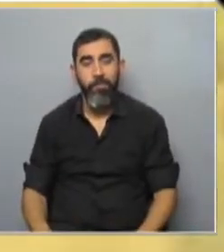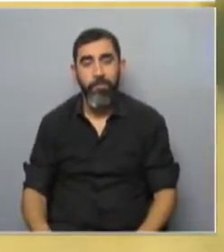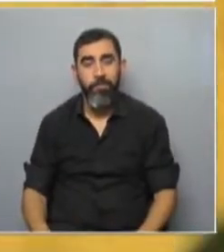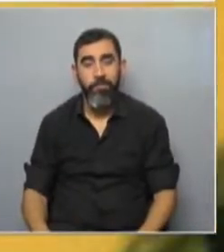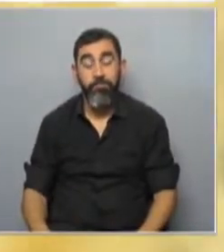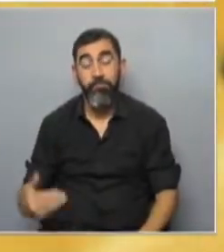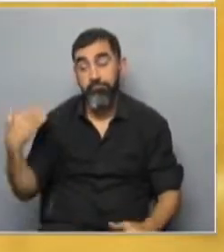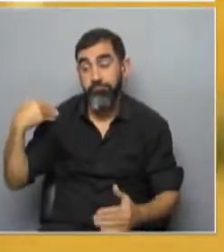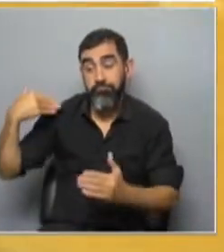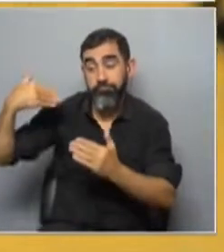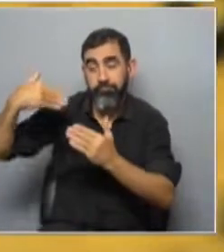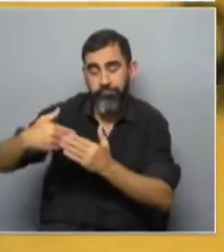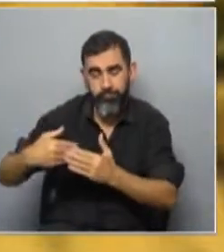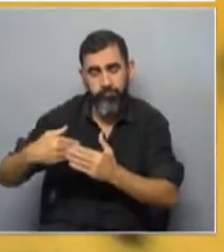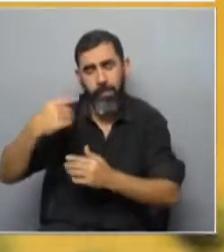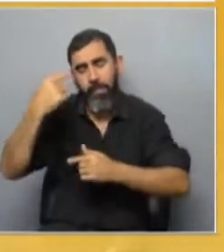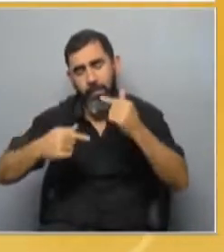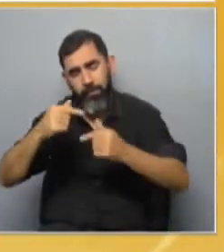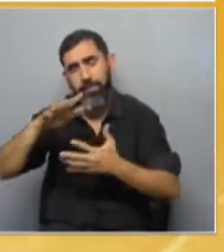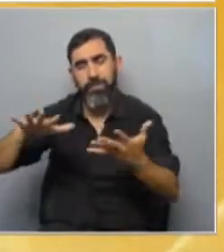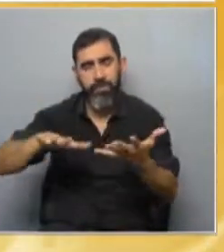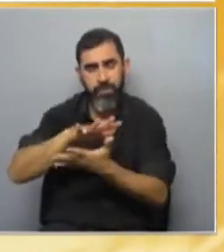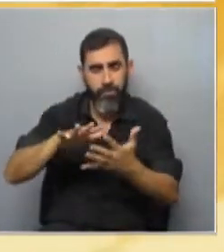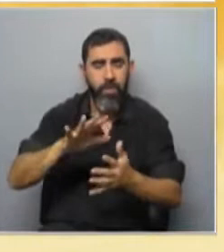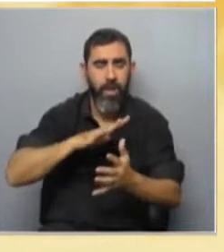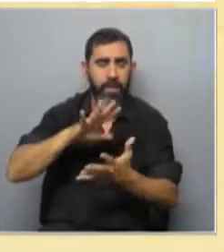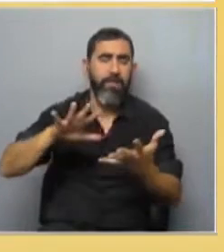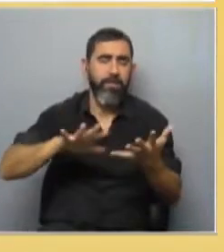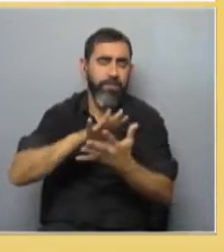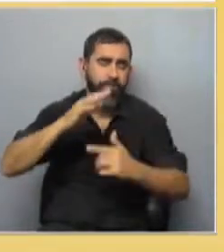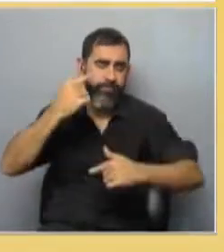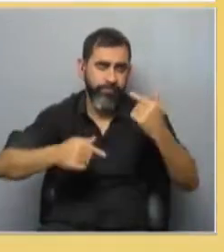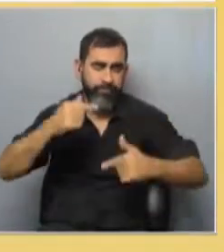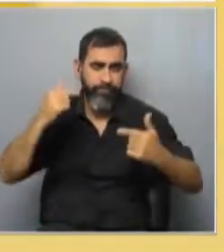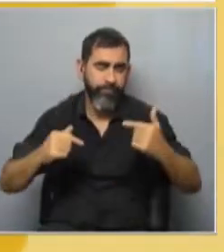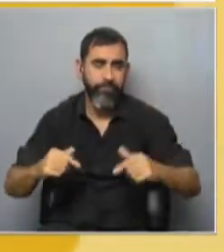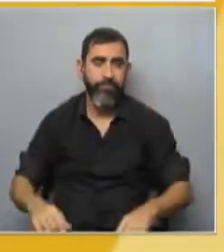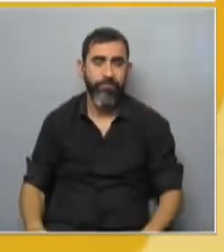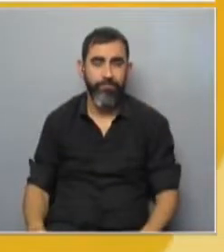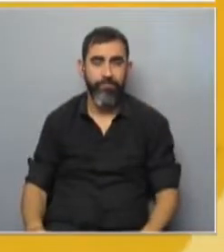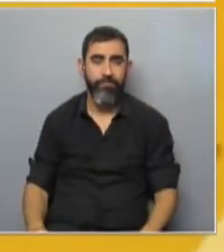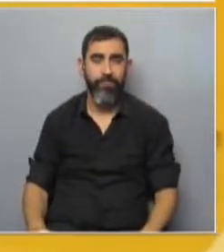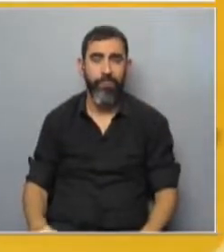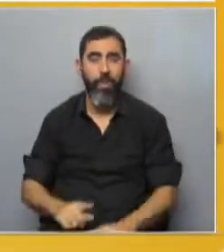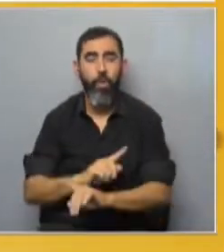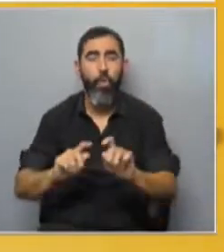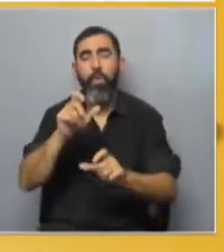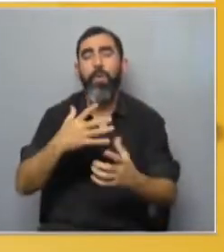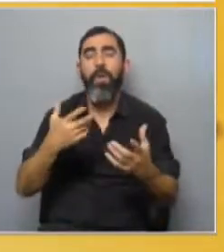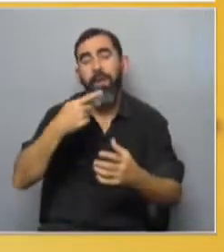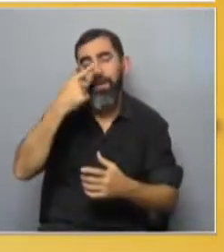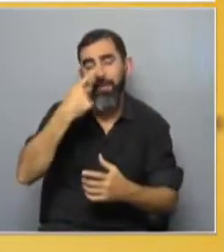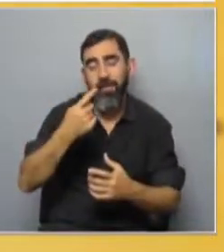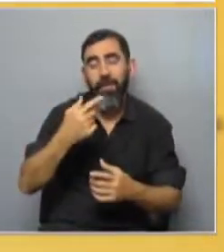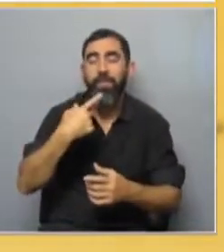desde entonces, con idas y vueltas, ¿no? Porque hubo episodios que... Viste que acá no es lo que tu público quiere escuchar, ¿no? Acá quiere escuchar